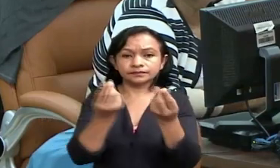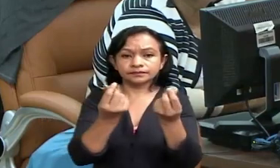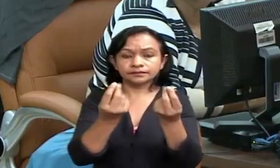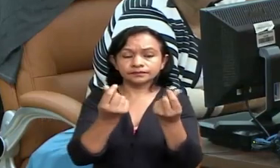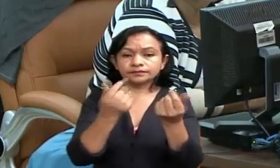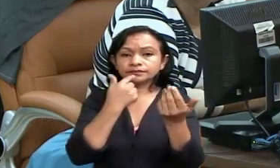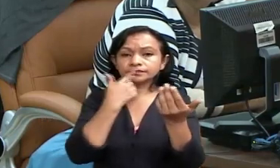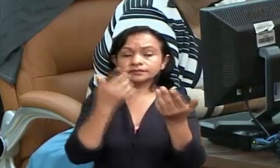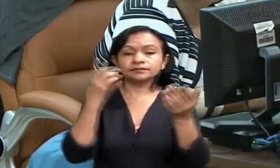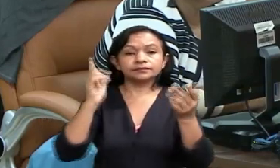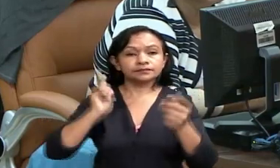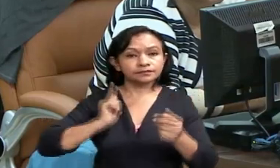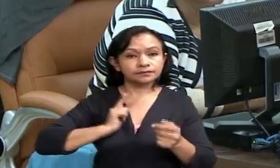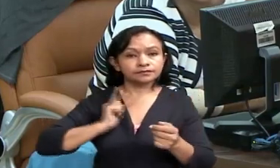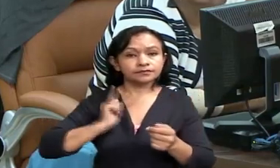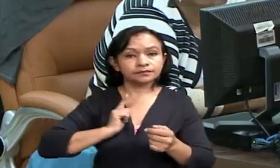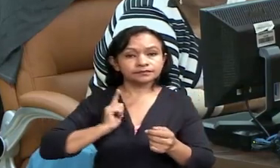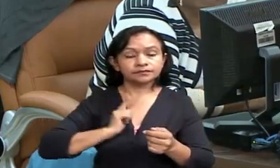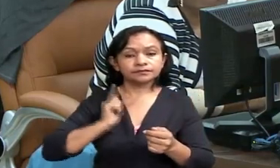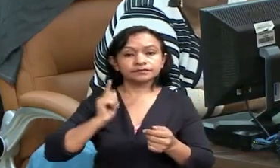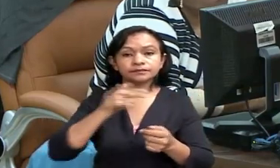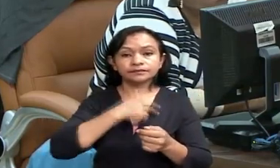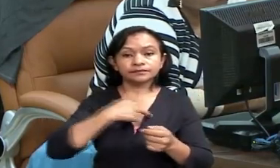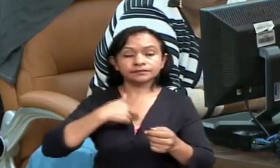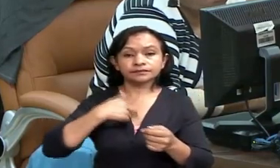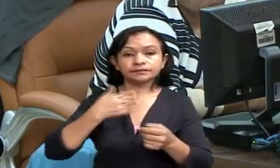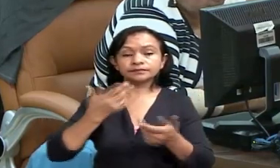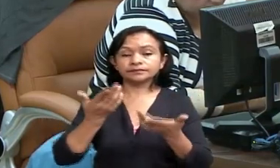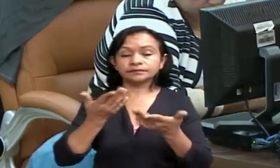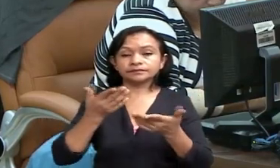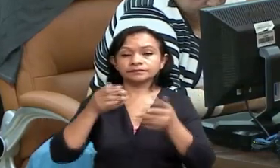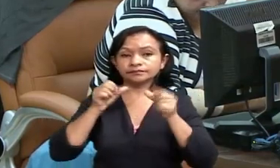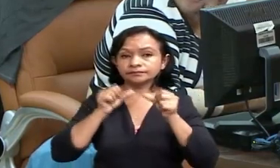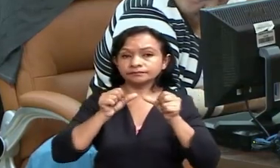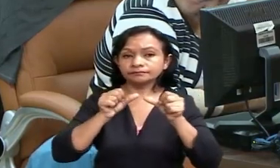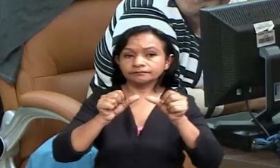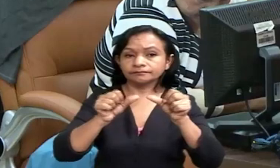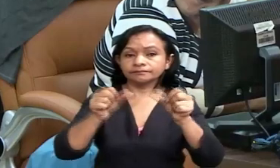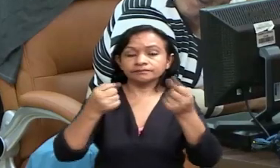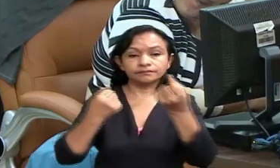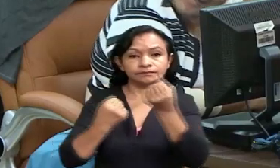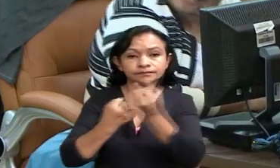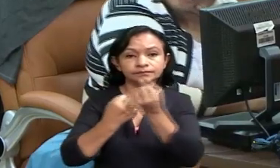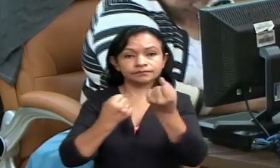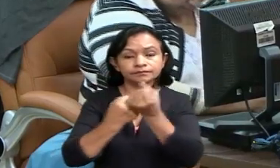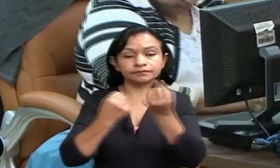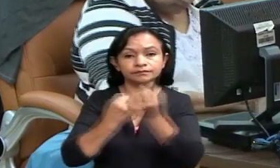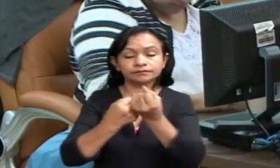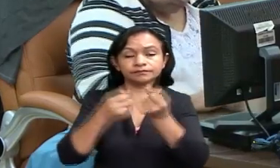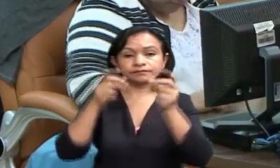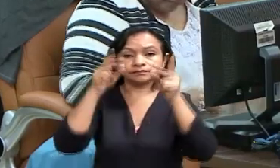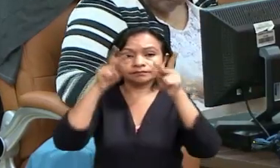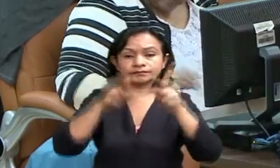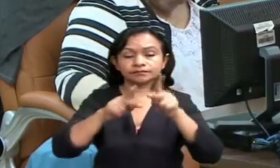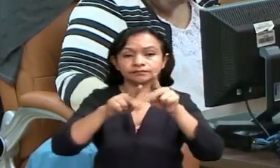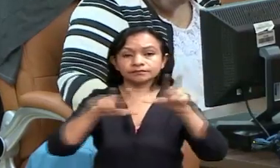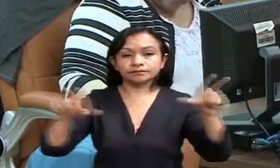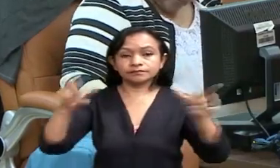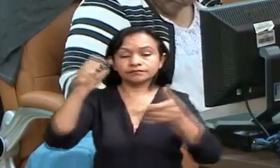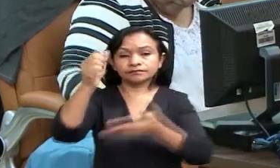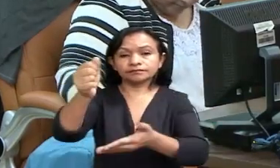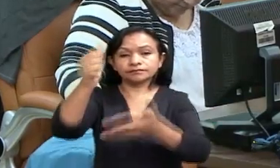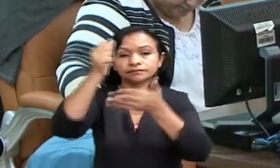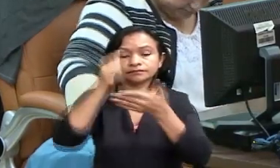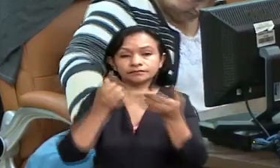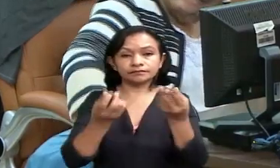para garantizar la ejecución ininterrumpida y sostenida de nuestro plan de